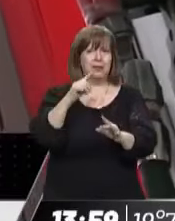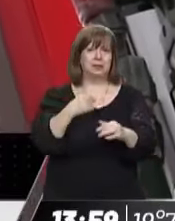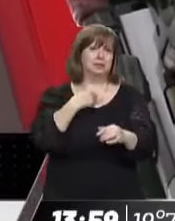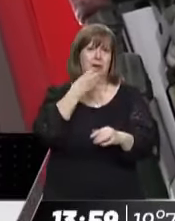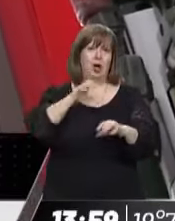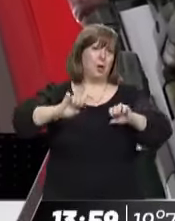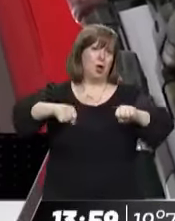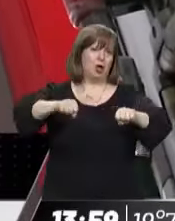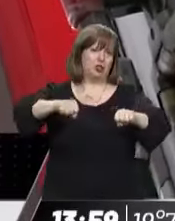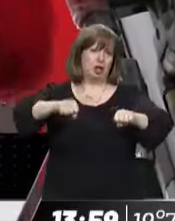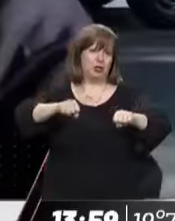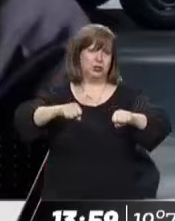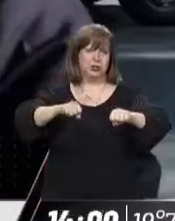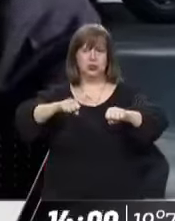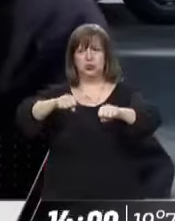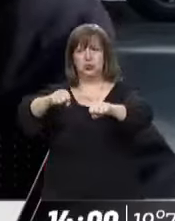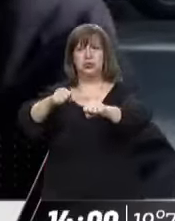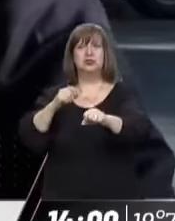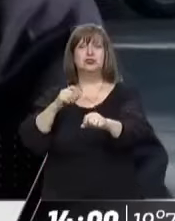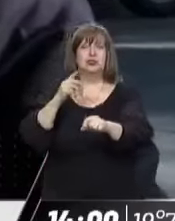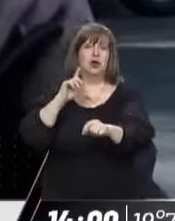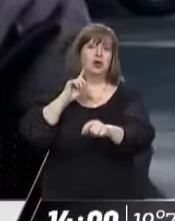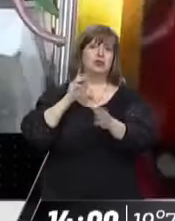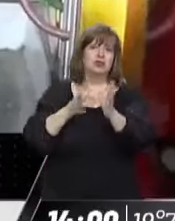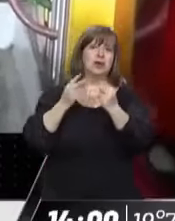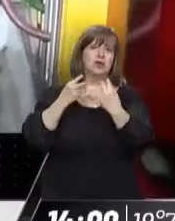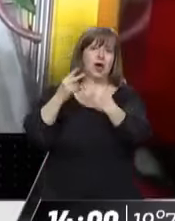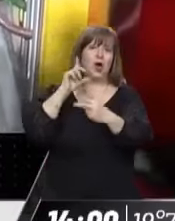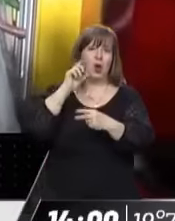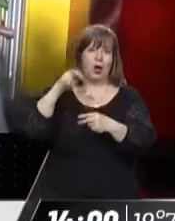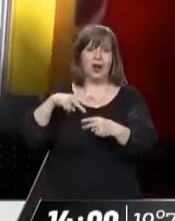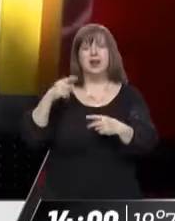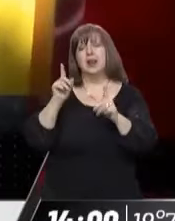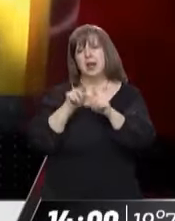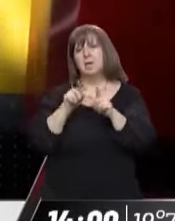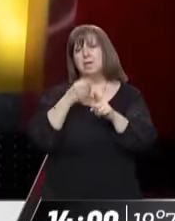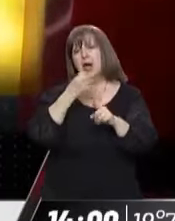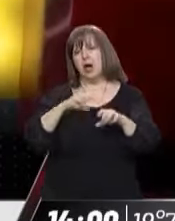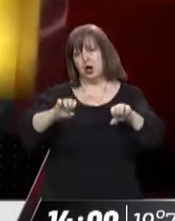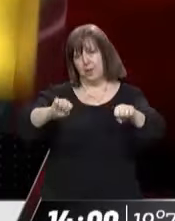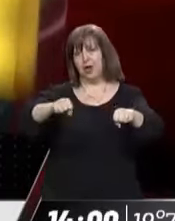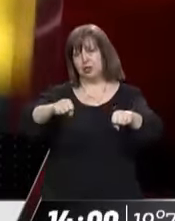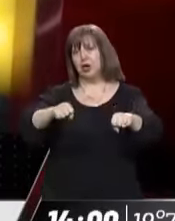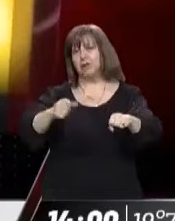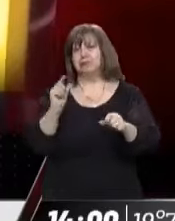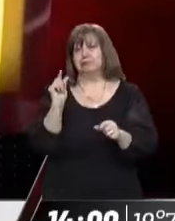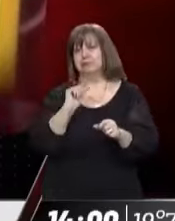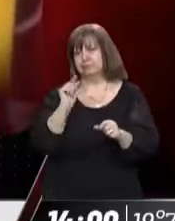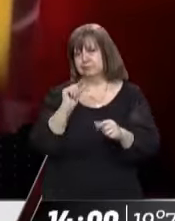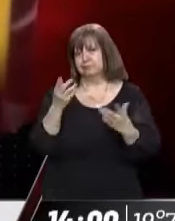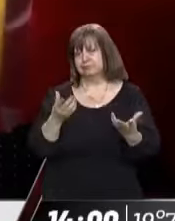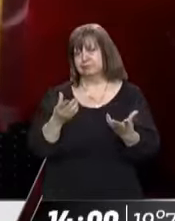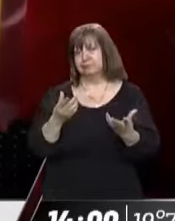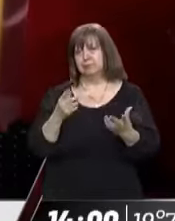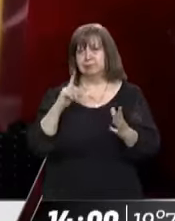trabajar a Luján, soy el acero y me voy en la moto. Conviene andar en moto, es mucho más barato. Andar en la GNC también conviene, pero bueno. La verdad que la moto es